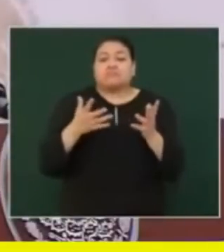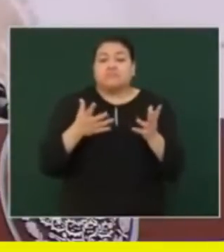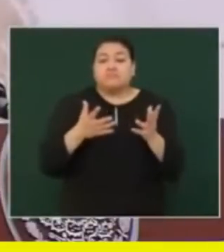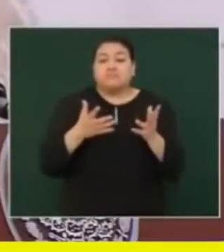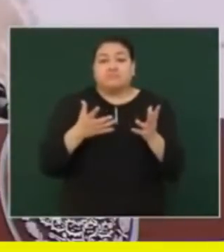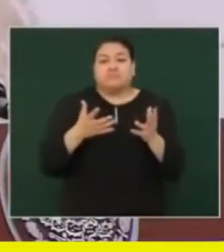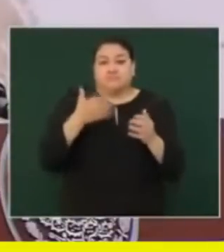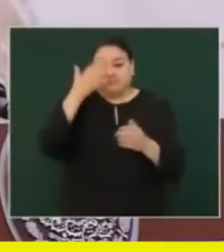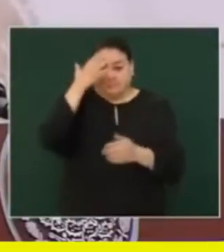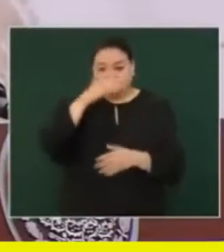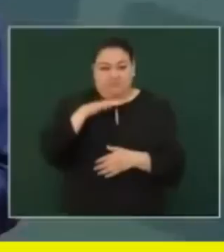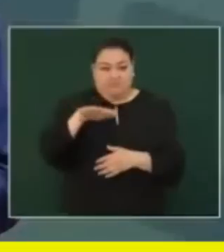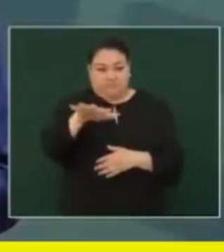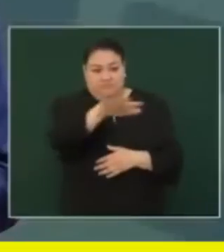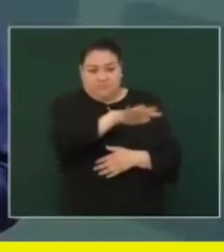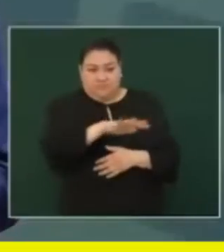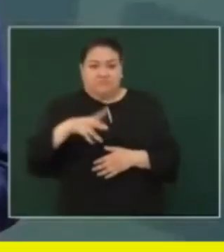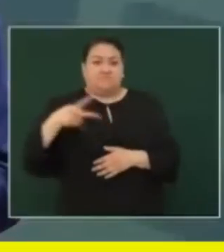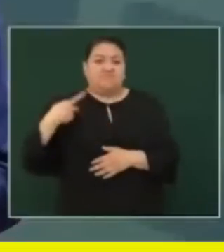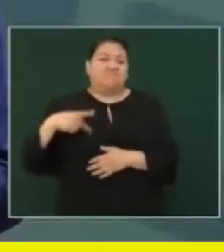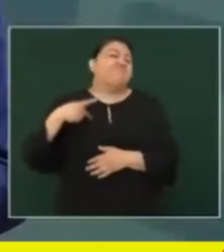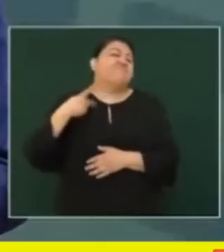los politiqueros